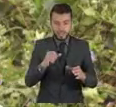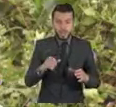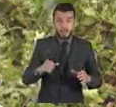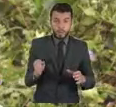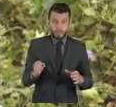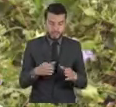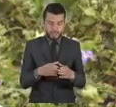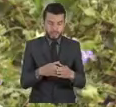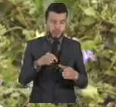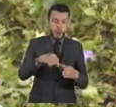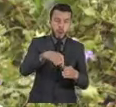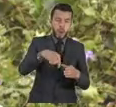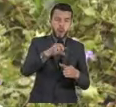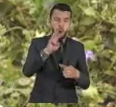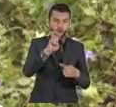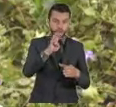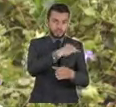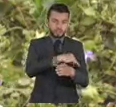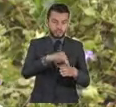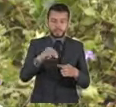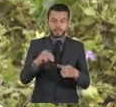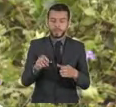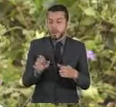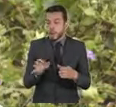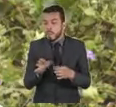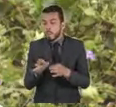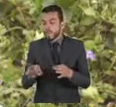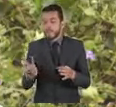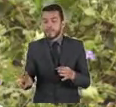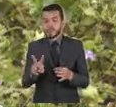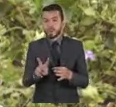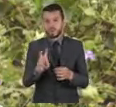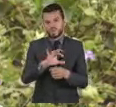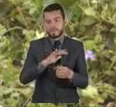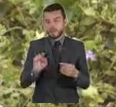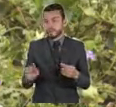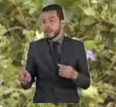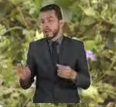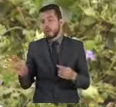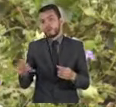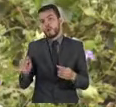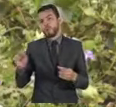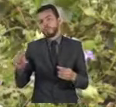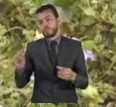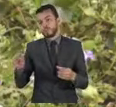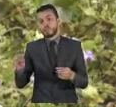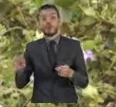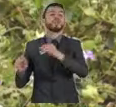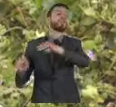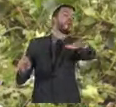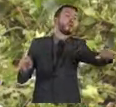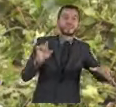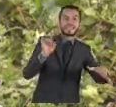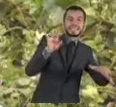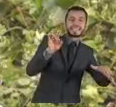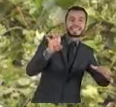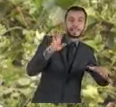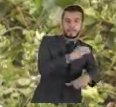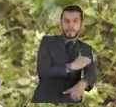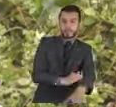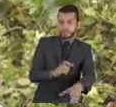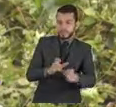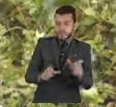¿Cuáles son nuestras herramientas? En estos 4 años estamos avanzando construyendo sobre lo